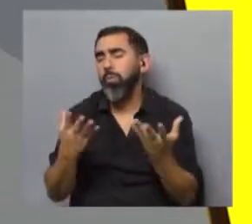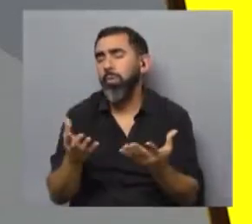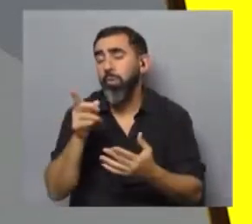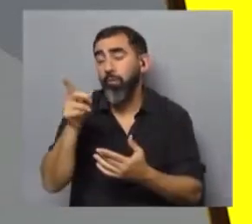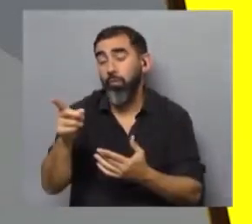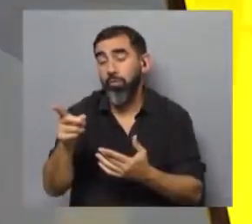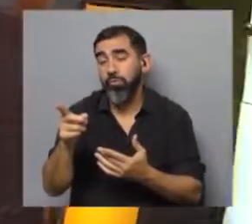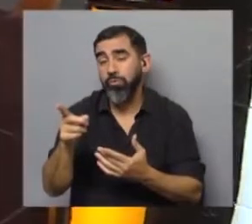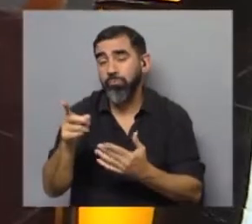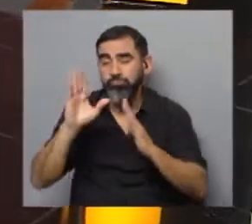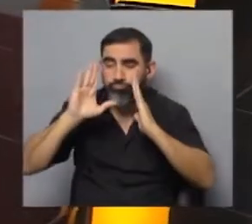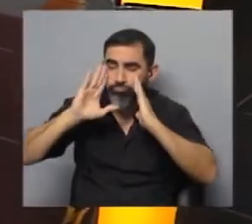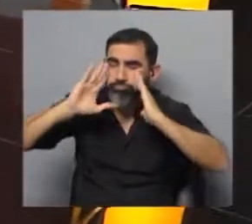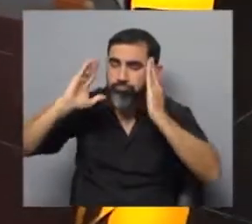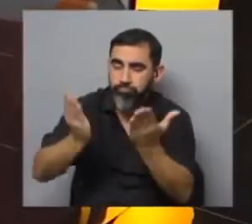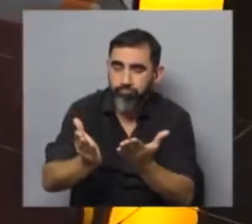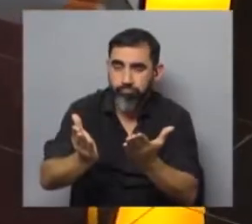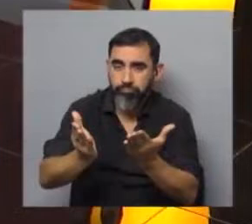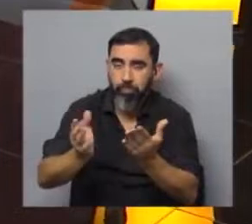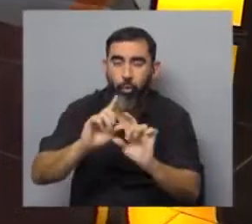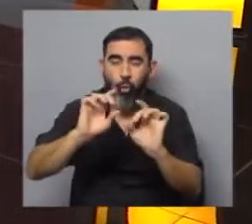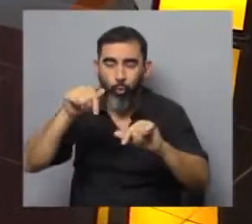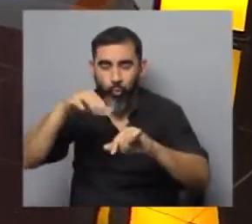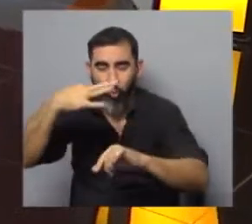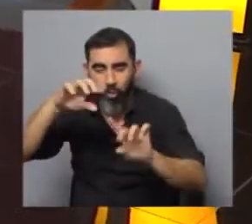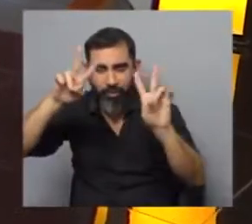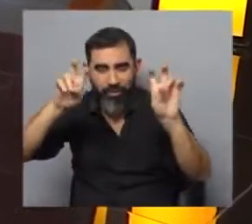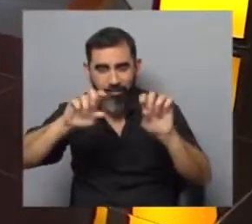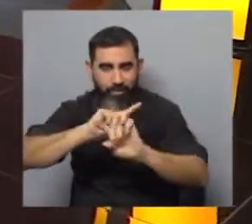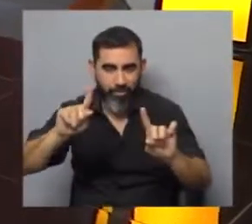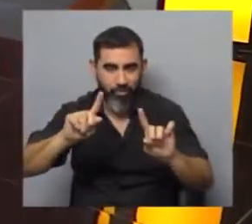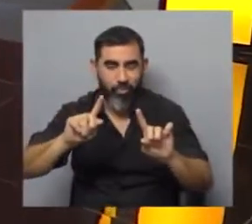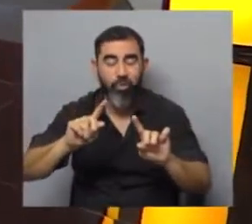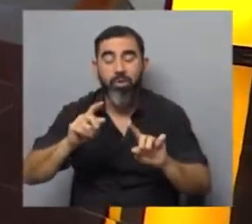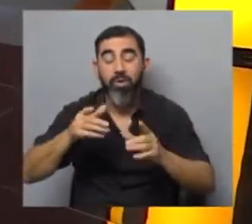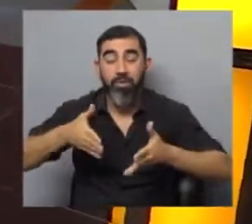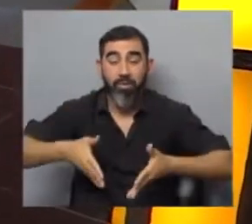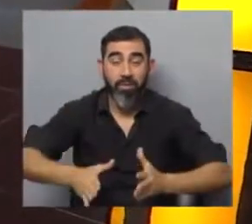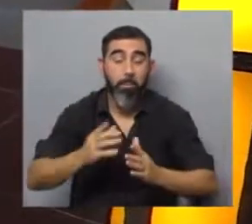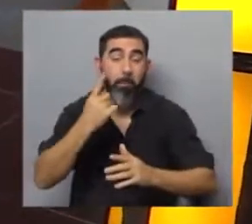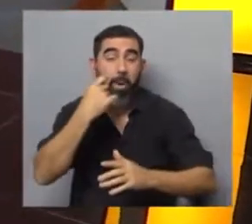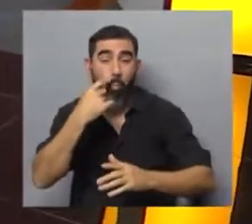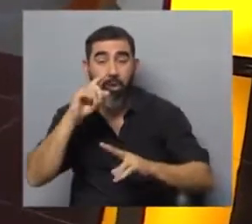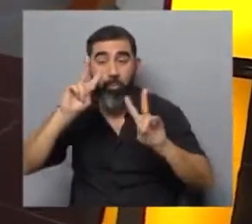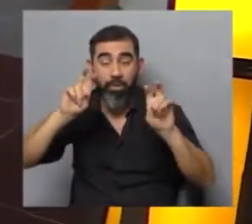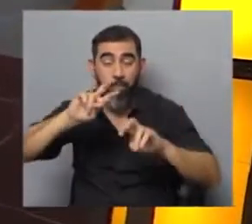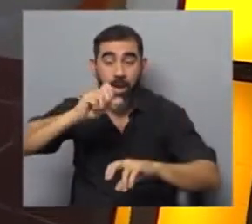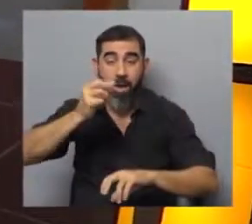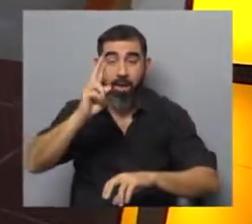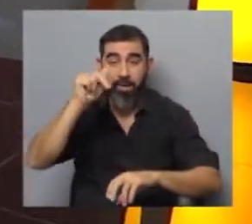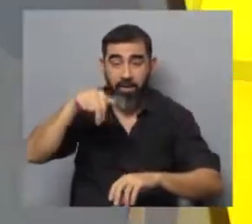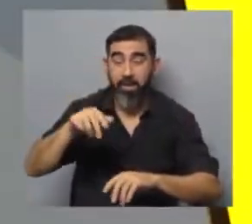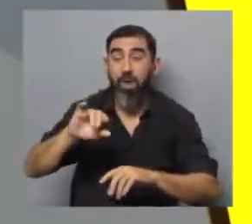vos estás concentrada básicamente, pero no únicamente, en temas que tienen que ver con fertilidad masculina a partir de estudios de ARN. Juan Pablo, entre